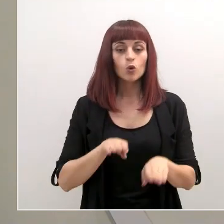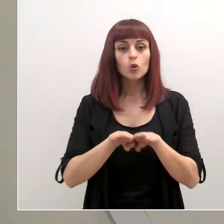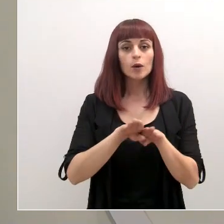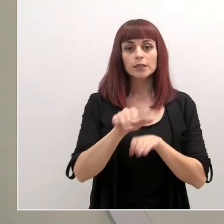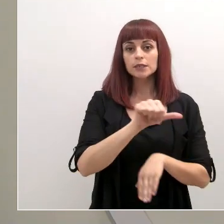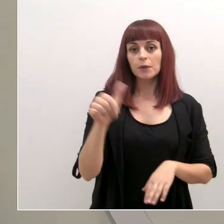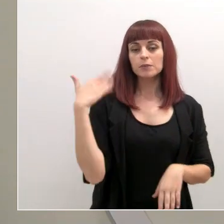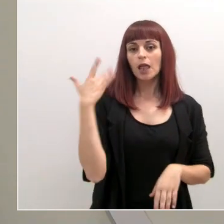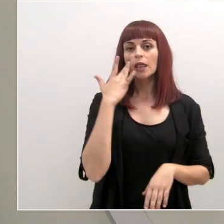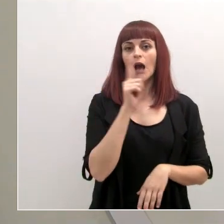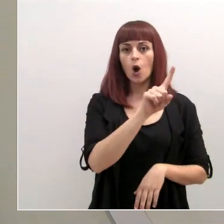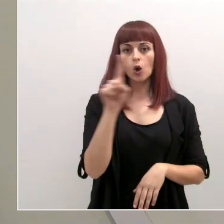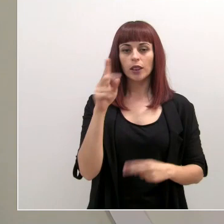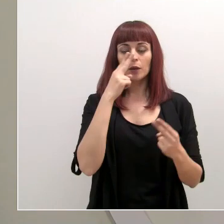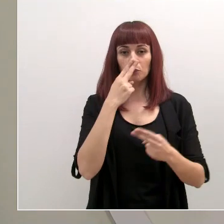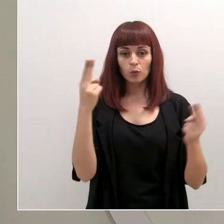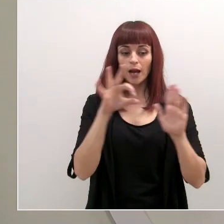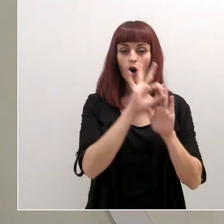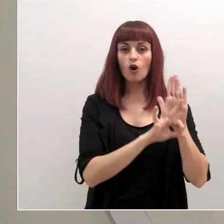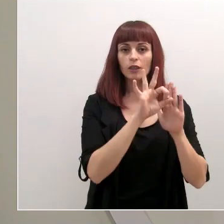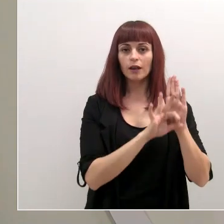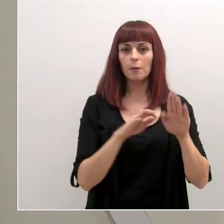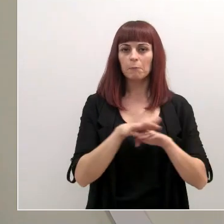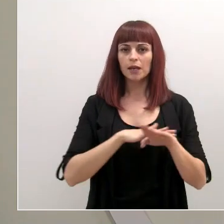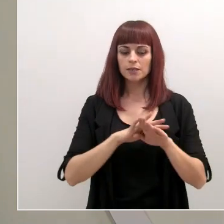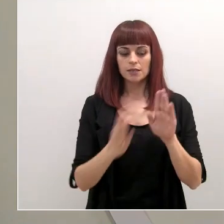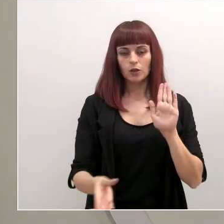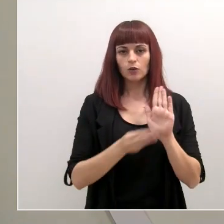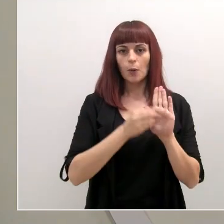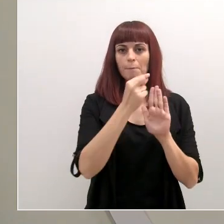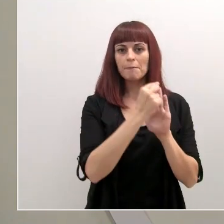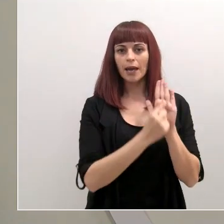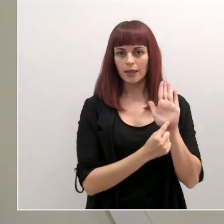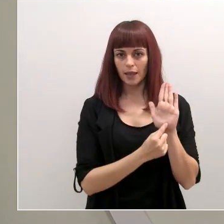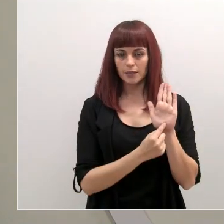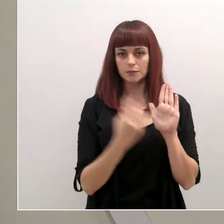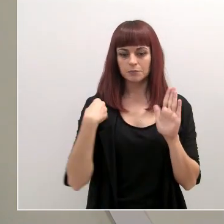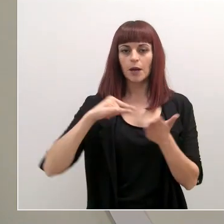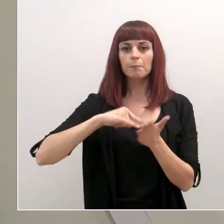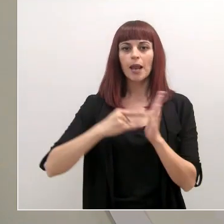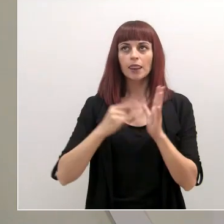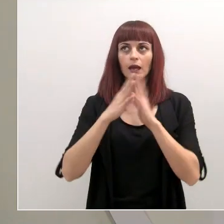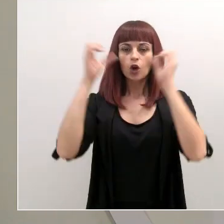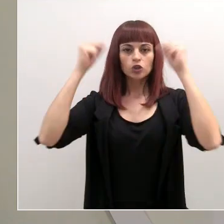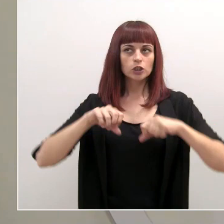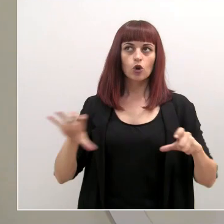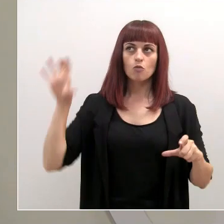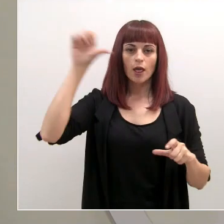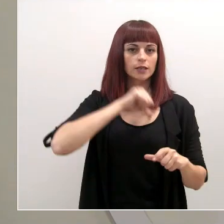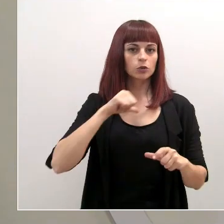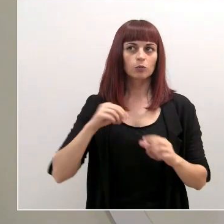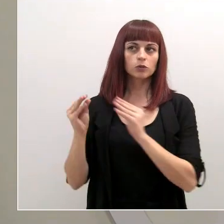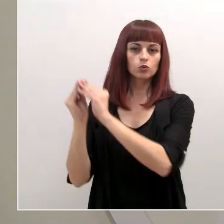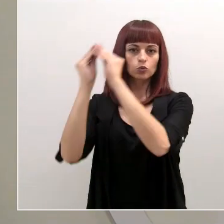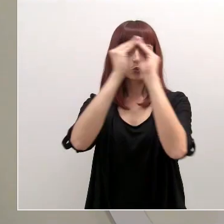día 11, se hacía pública la orden ministerial en la que se recogen las medidas contenidas en el plan de consenso de todas las comunidades